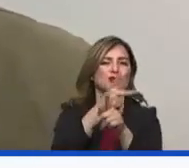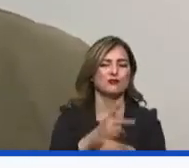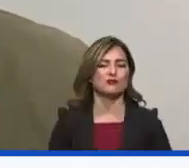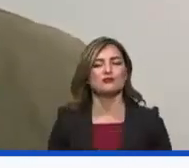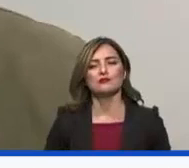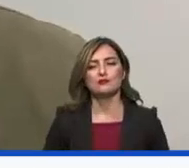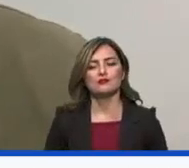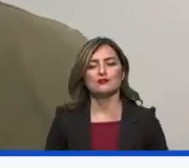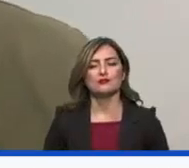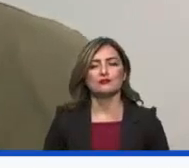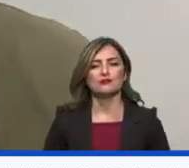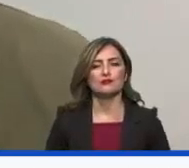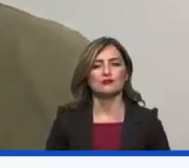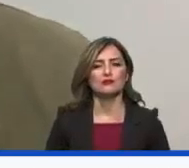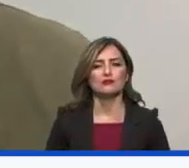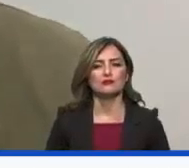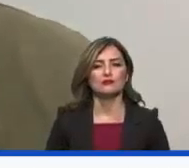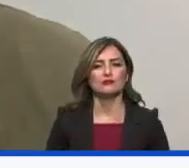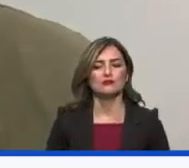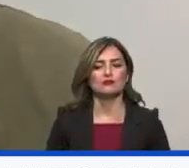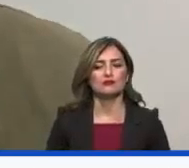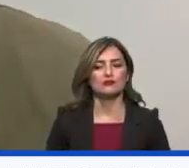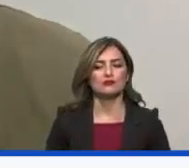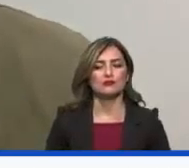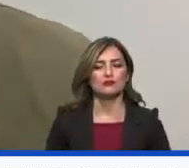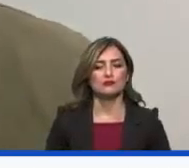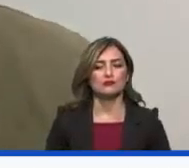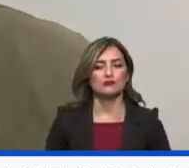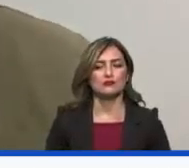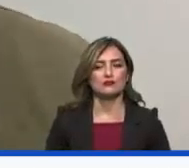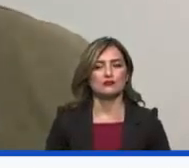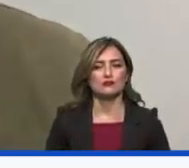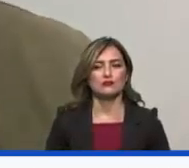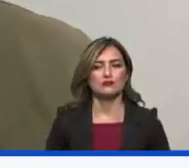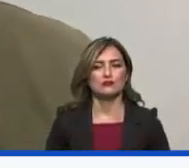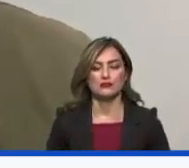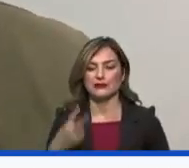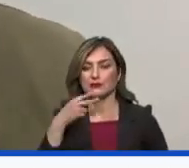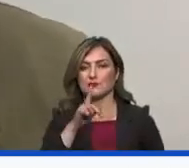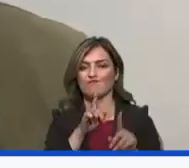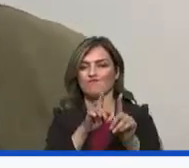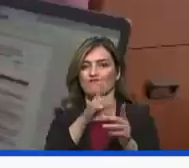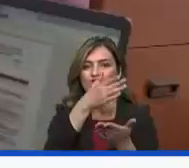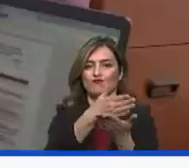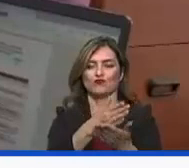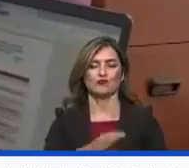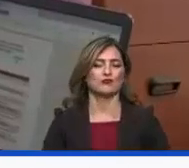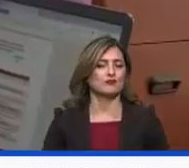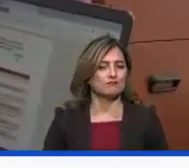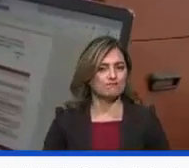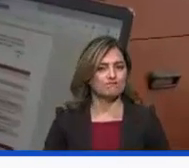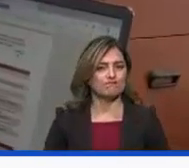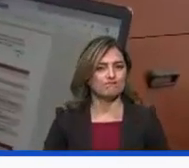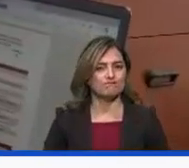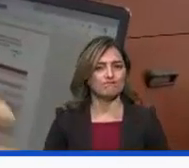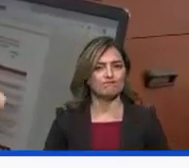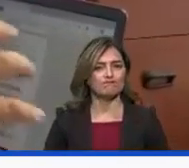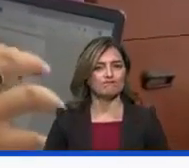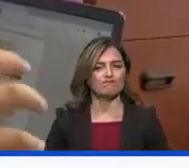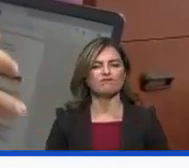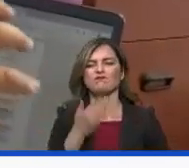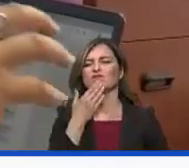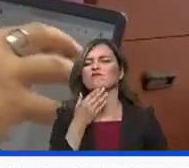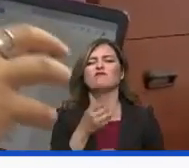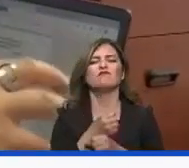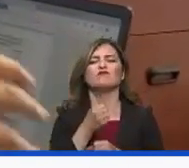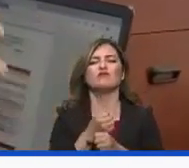de advertencia para que esa situación que se pretende cometer se la evite. En una primera instancia se lo hará con